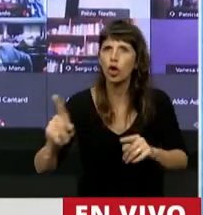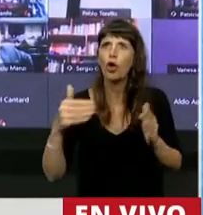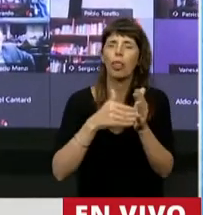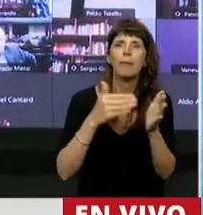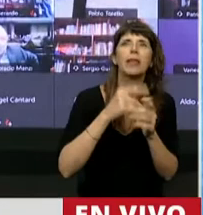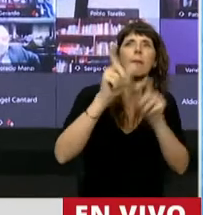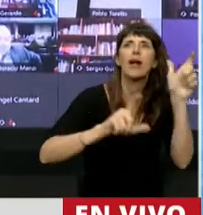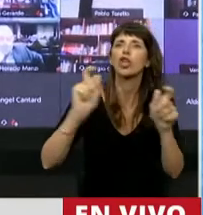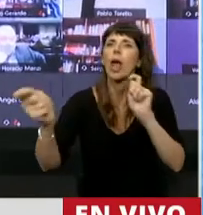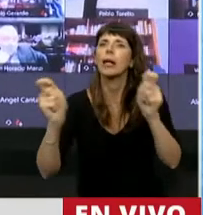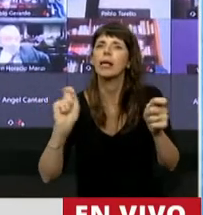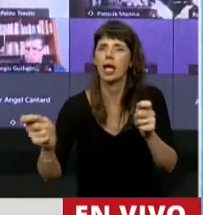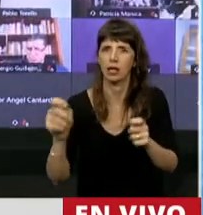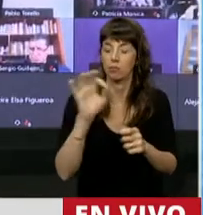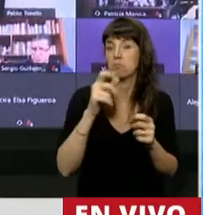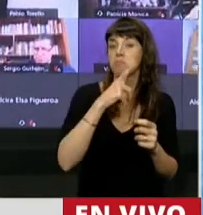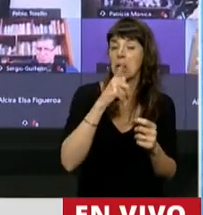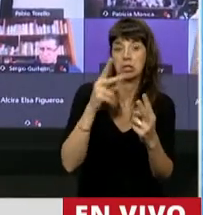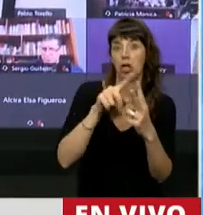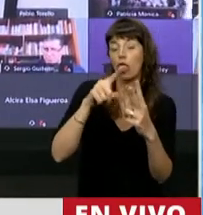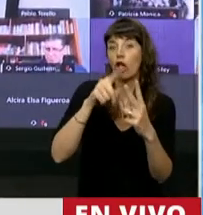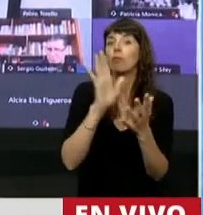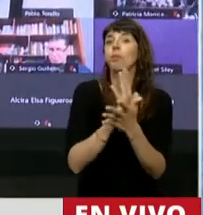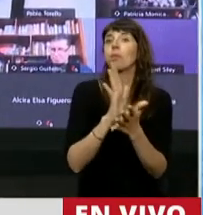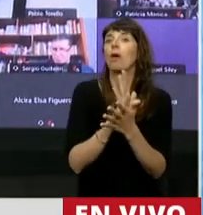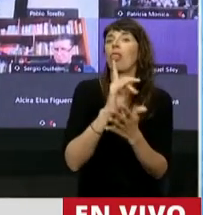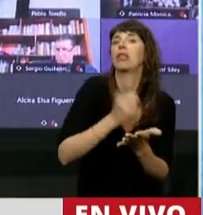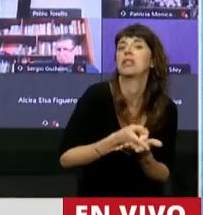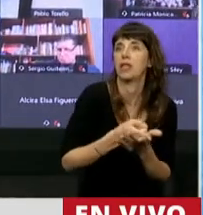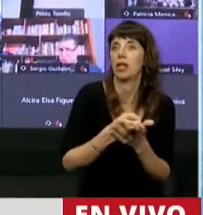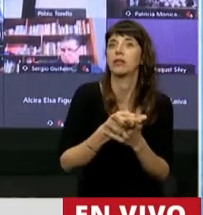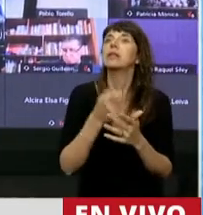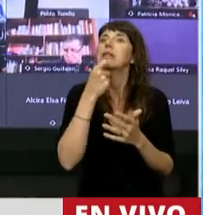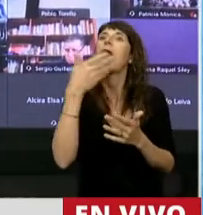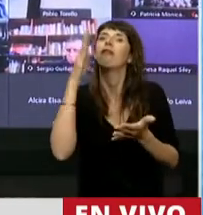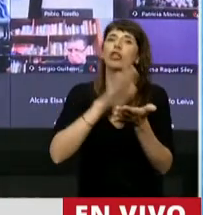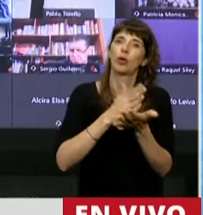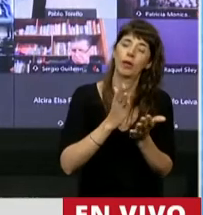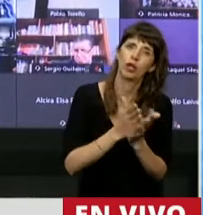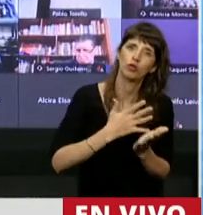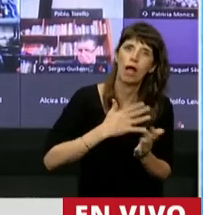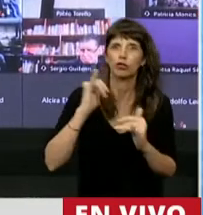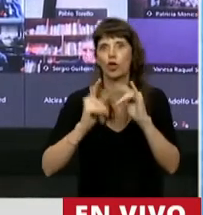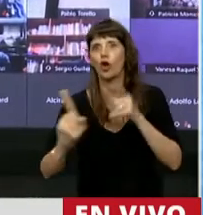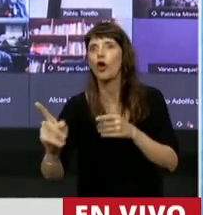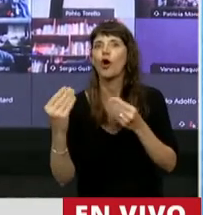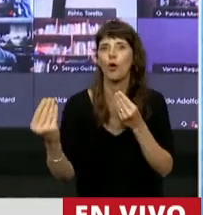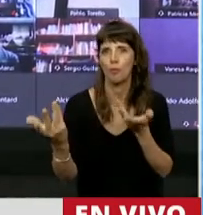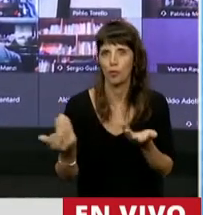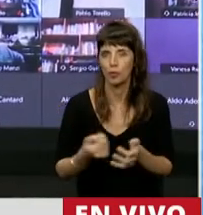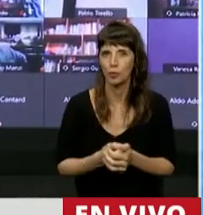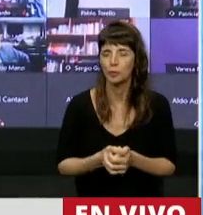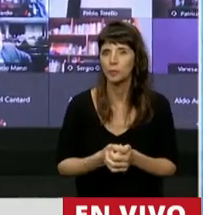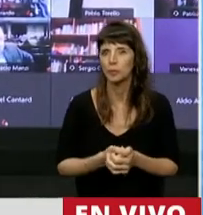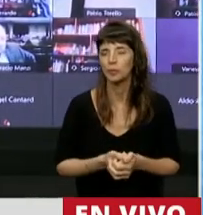de cuando y como hablamos de derechos humanos es urgente presidente